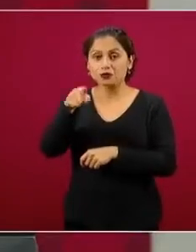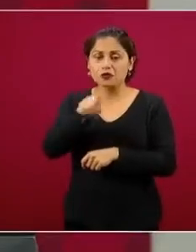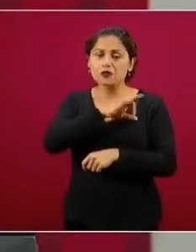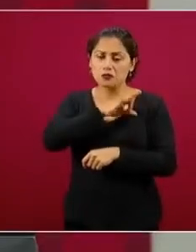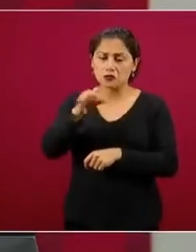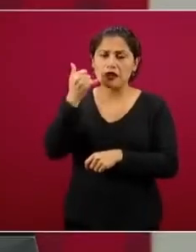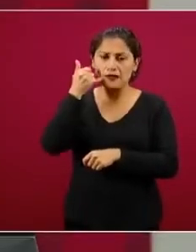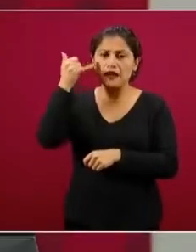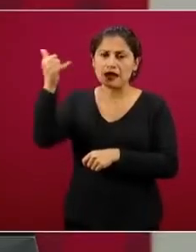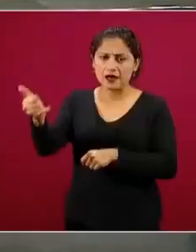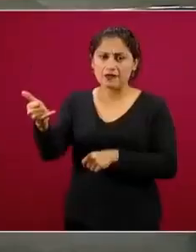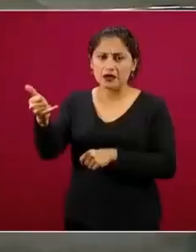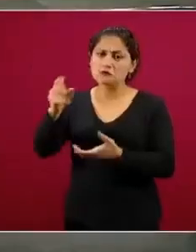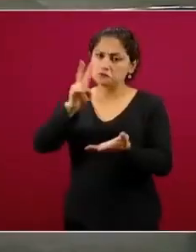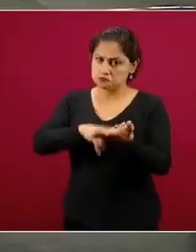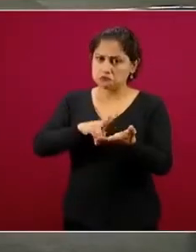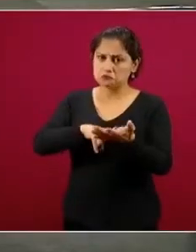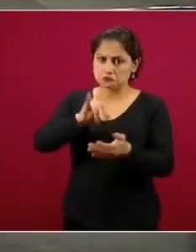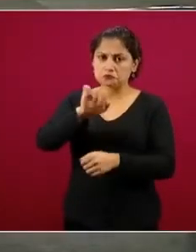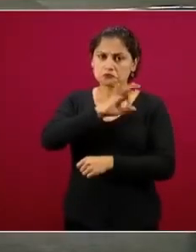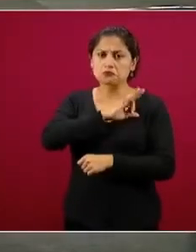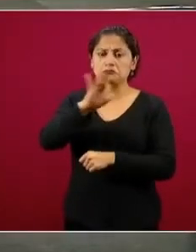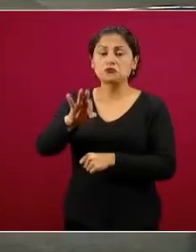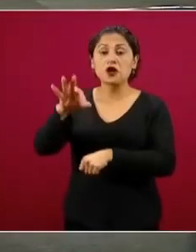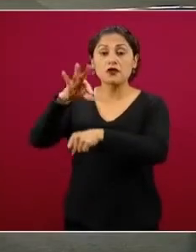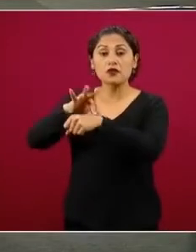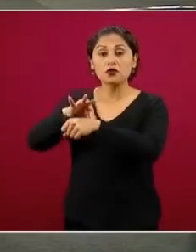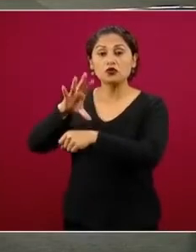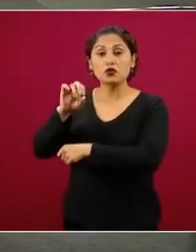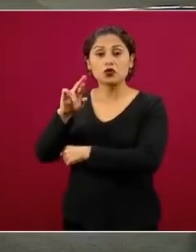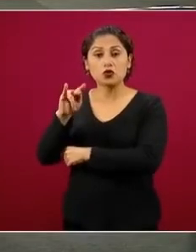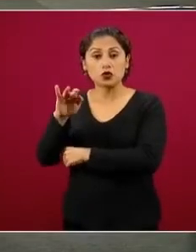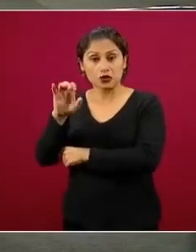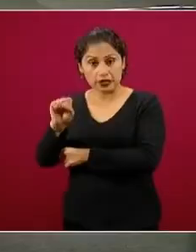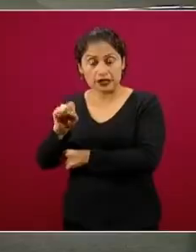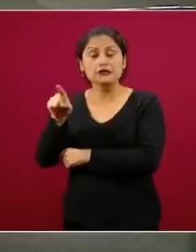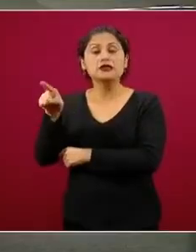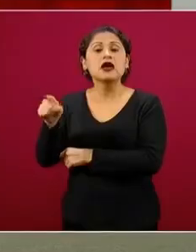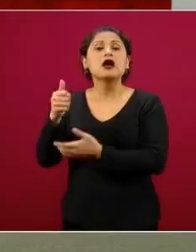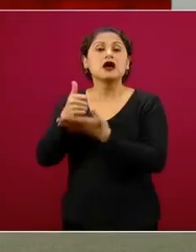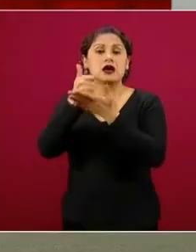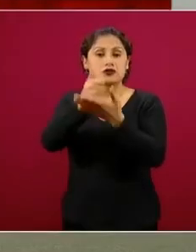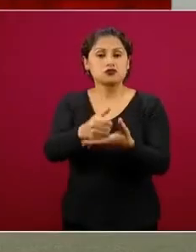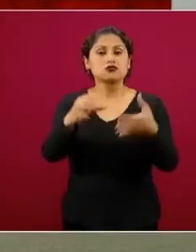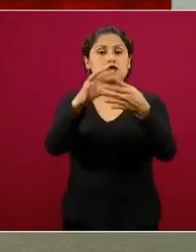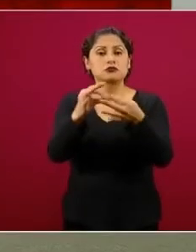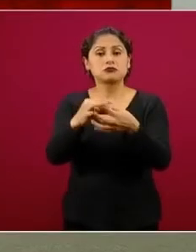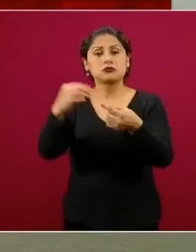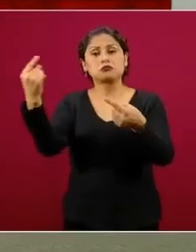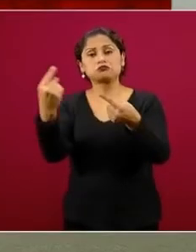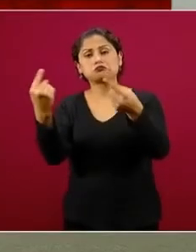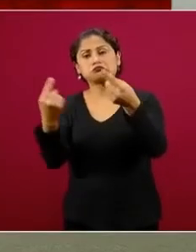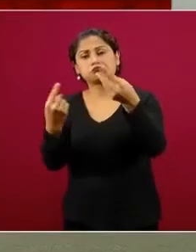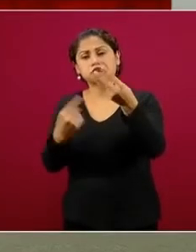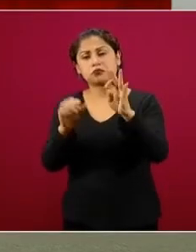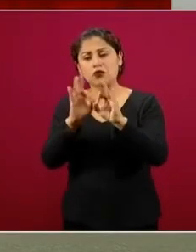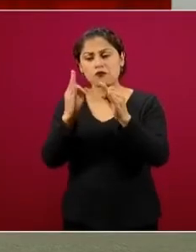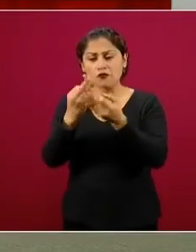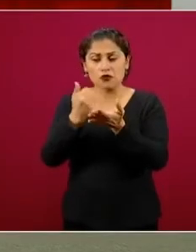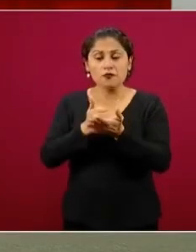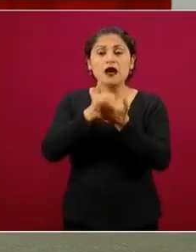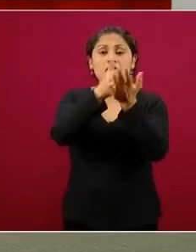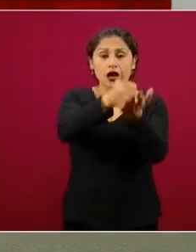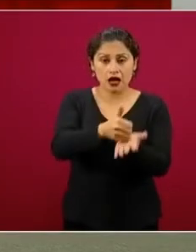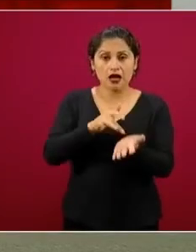y en todo momento. Y el doctor Cortés nos irá actualizando, como lo ha venido haciendo, de las distintas herramientas. Próximamente les